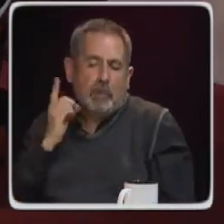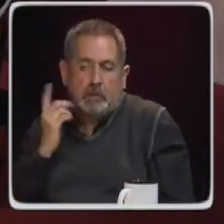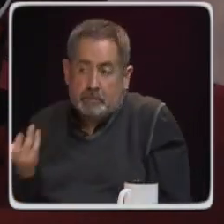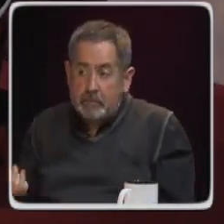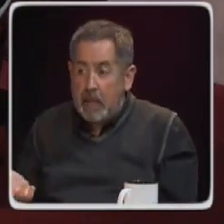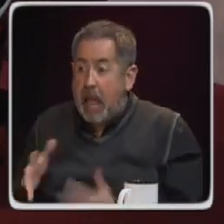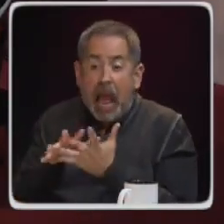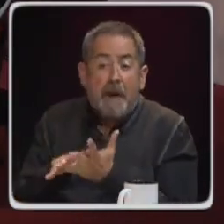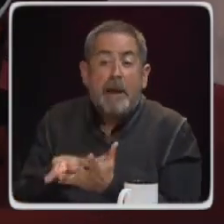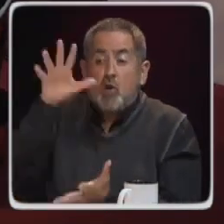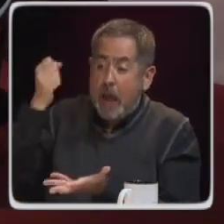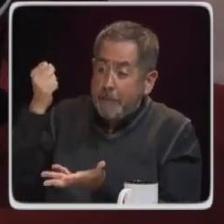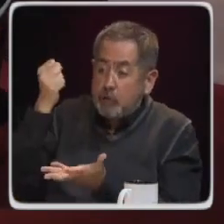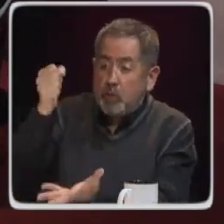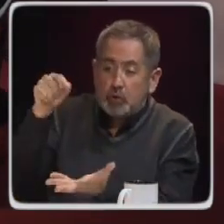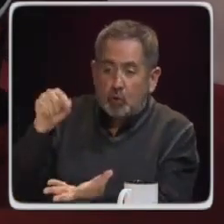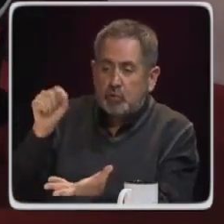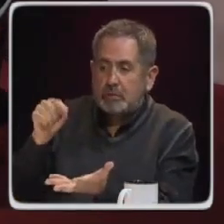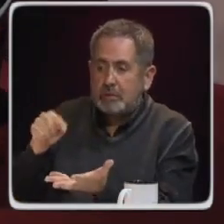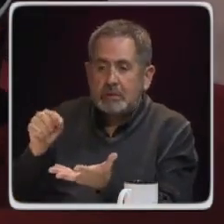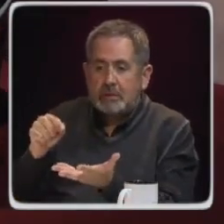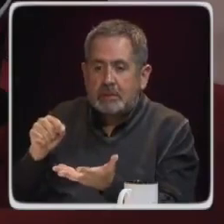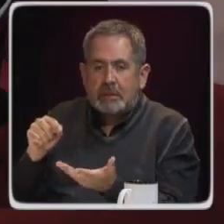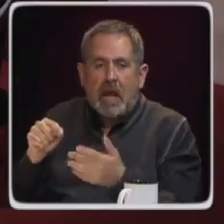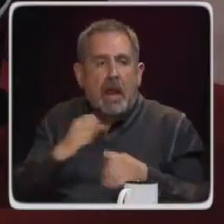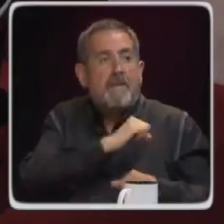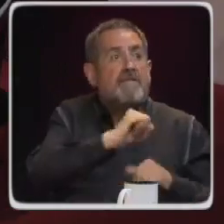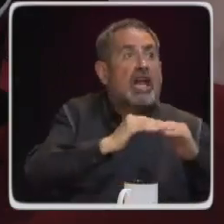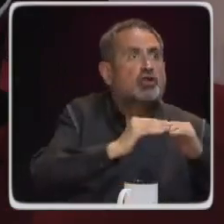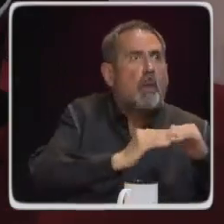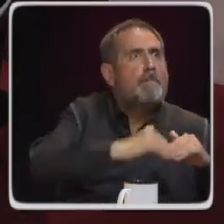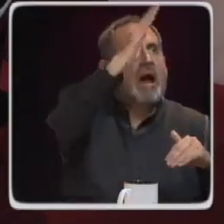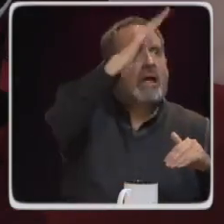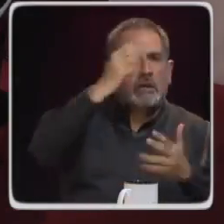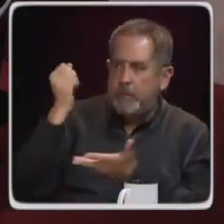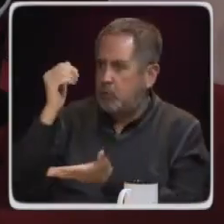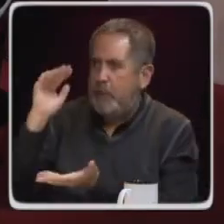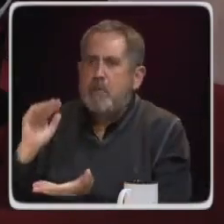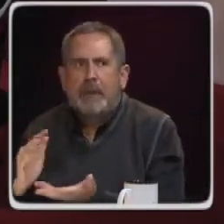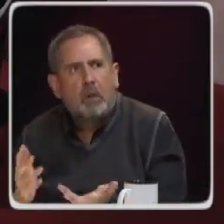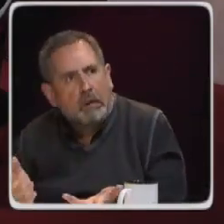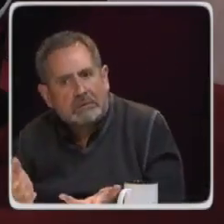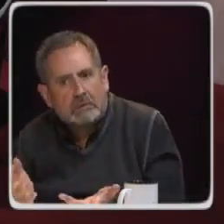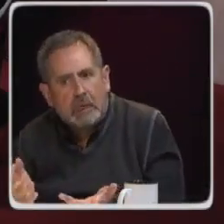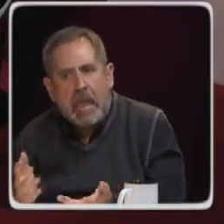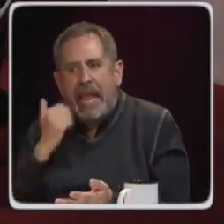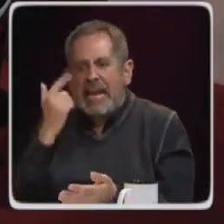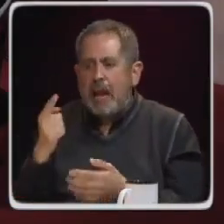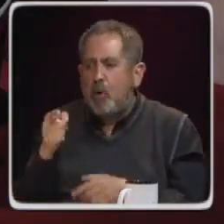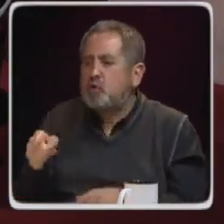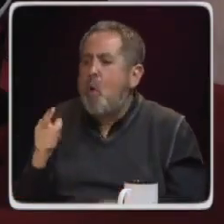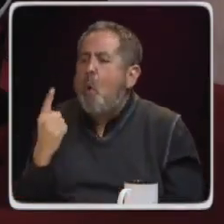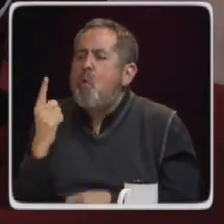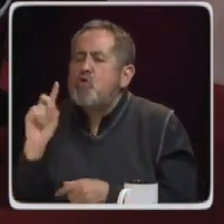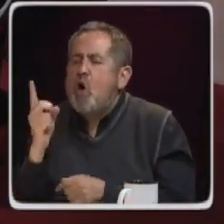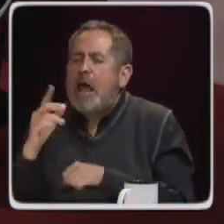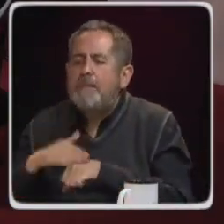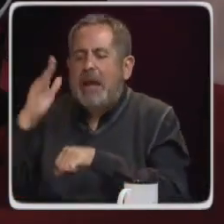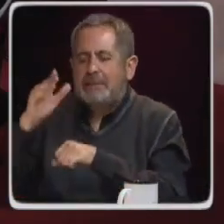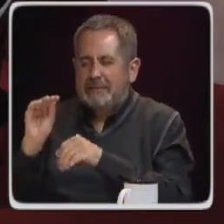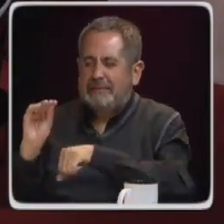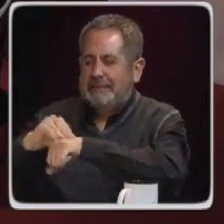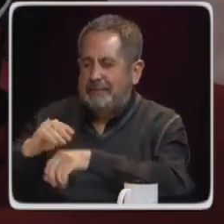oportunidad de que profesionales iban a participar en la capacitación para que se mejorara el sistema educativo y hubiera mejor educación, pero no, se quitó el presupuesto, ya no